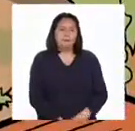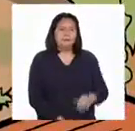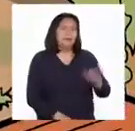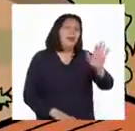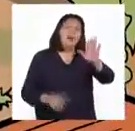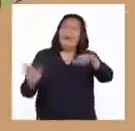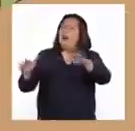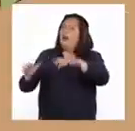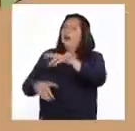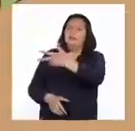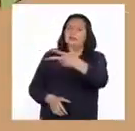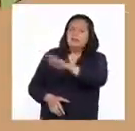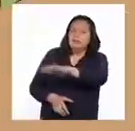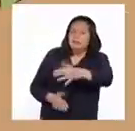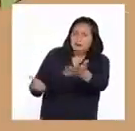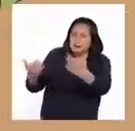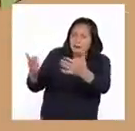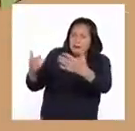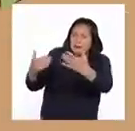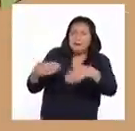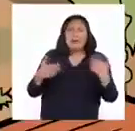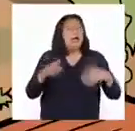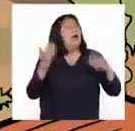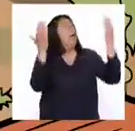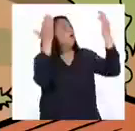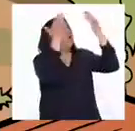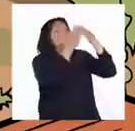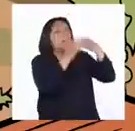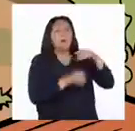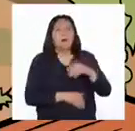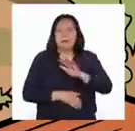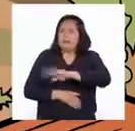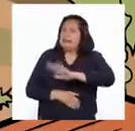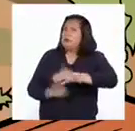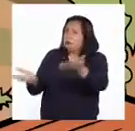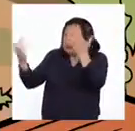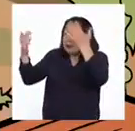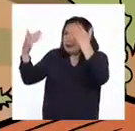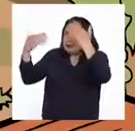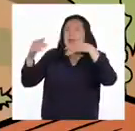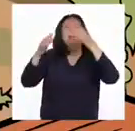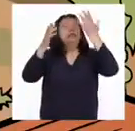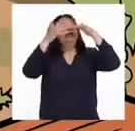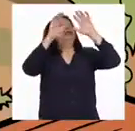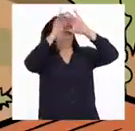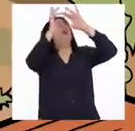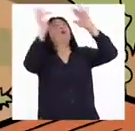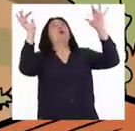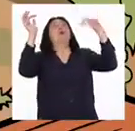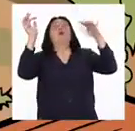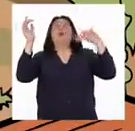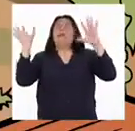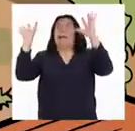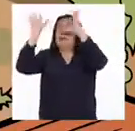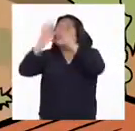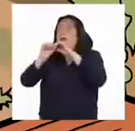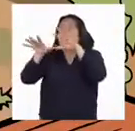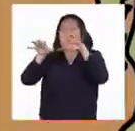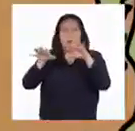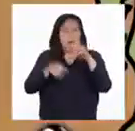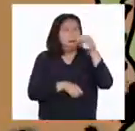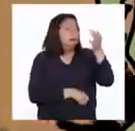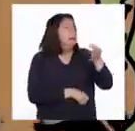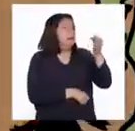Marcos, Marta, Felipe, ya entren, que está oscureciendo. Niños, pasen, que el cielo está despejado y en la noche tendremos heladas.